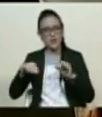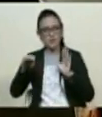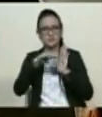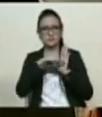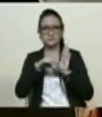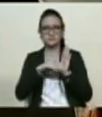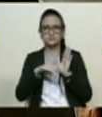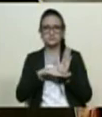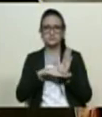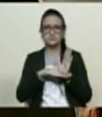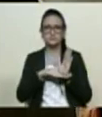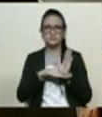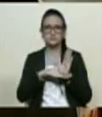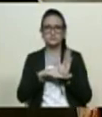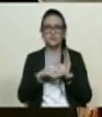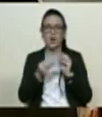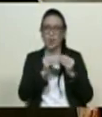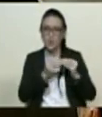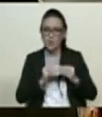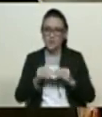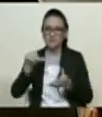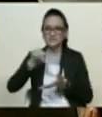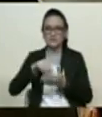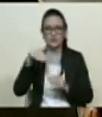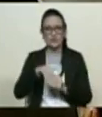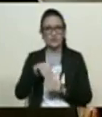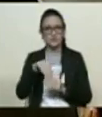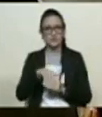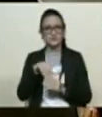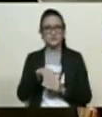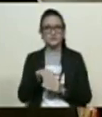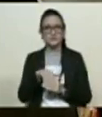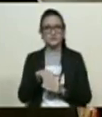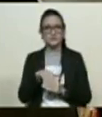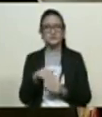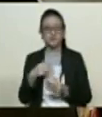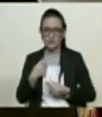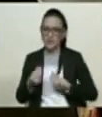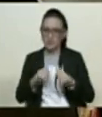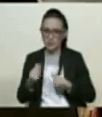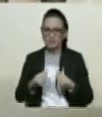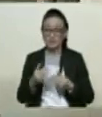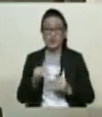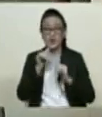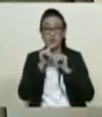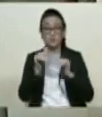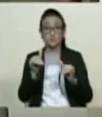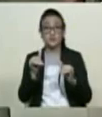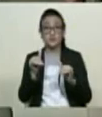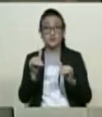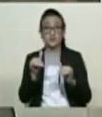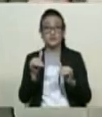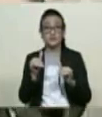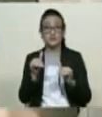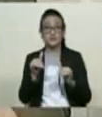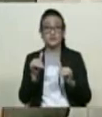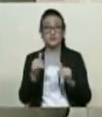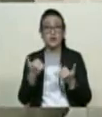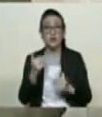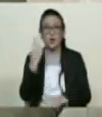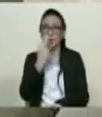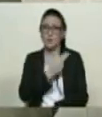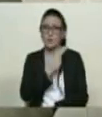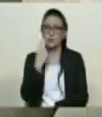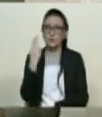los acuerdos, la reinstalación de los centros de votación, y nosotros lo vamos a hacer y lo estamos anunciando porque